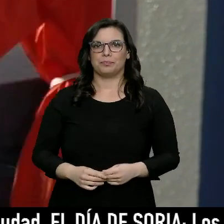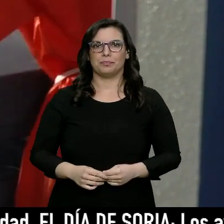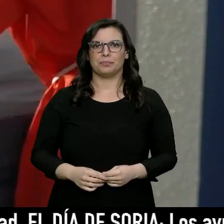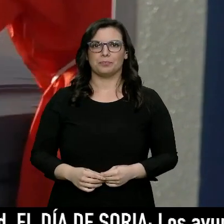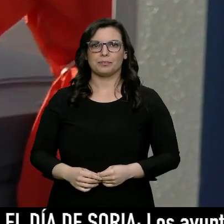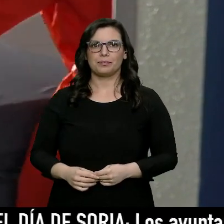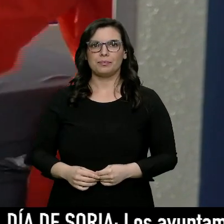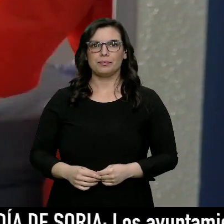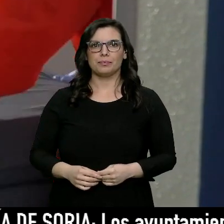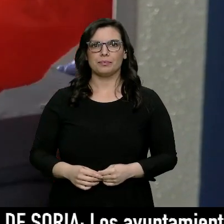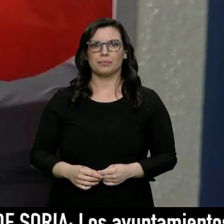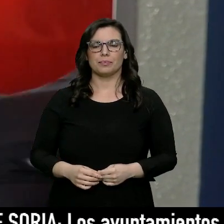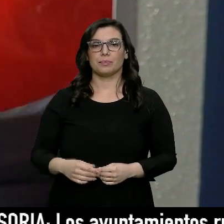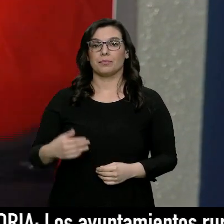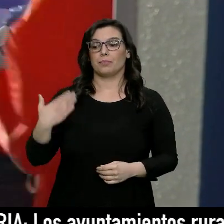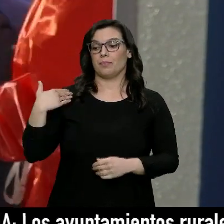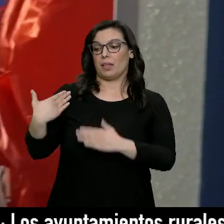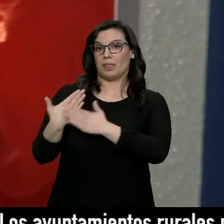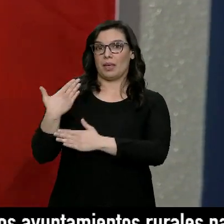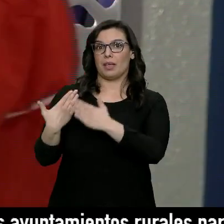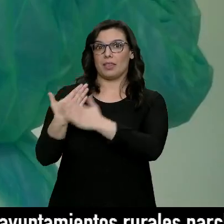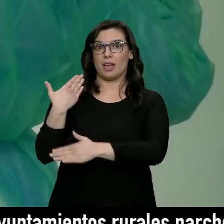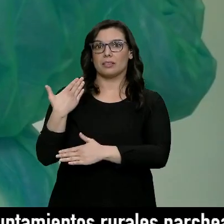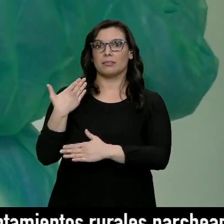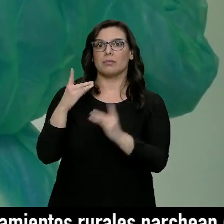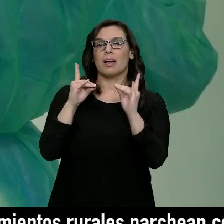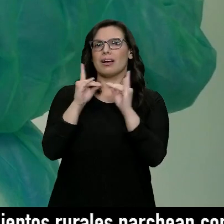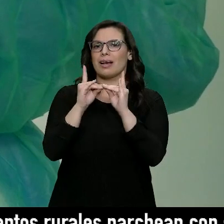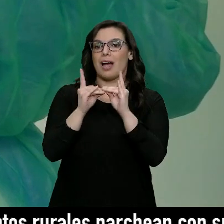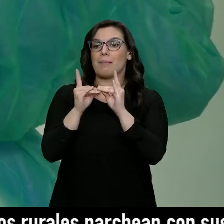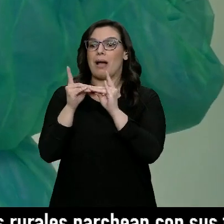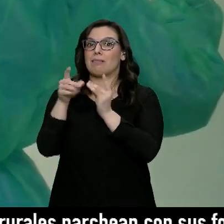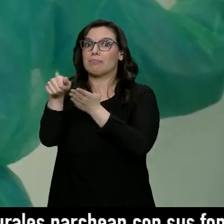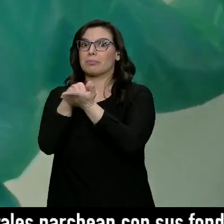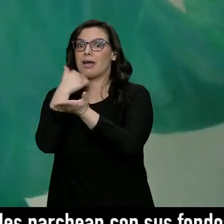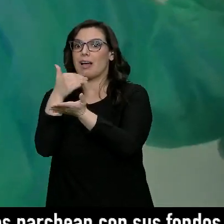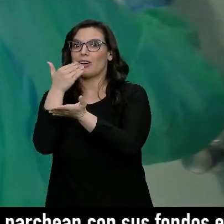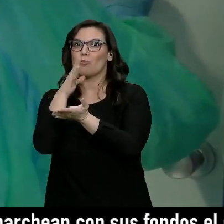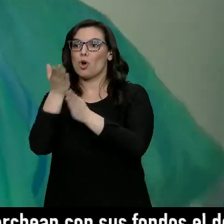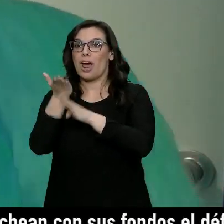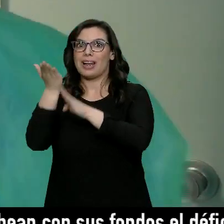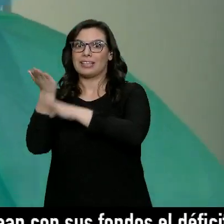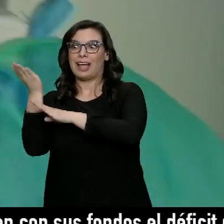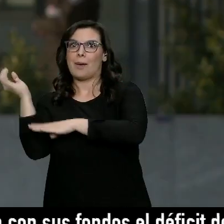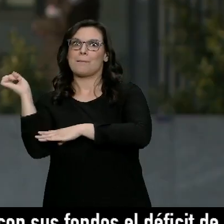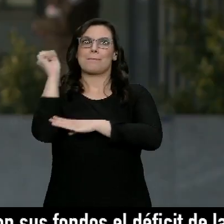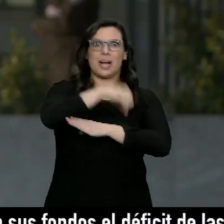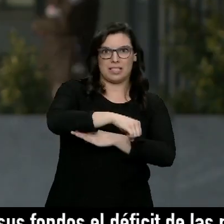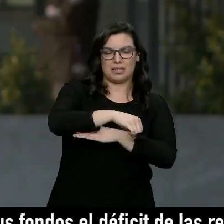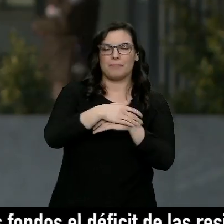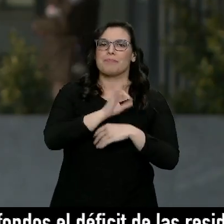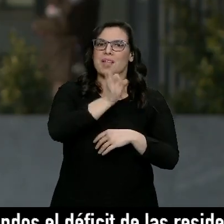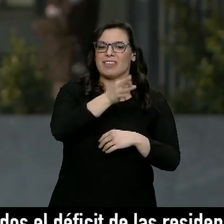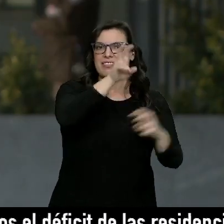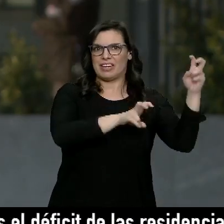En los últimos días tienen algunas camas libres. Las altas superan a los ingresos. Sigue habiendo ingresos, lo que pasa es que es